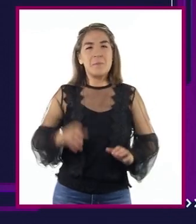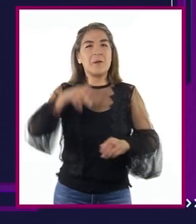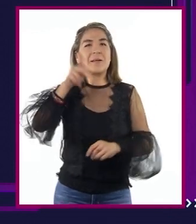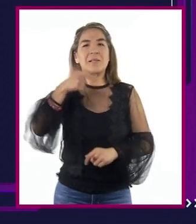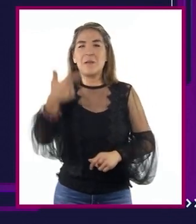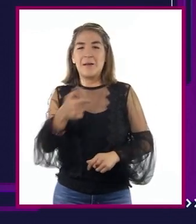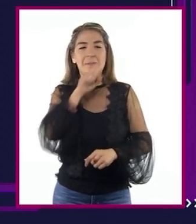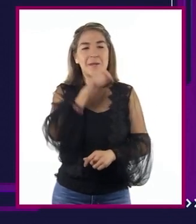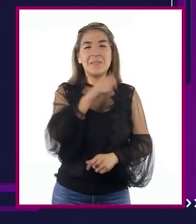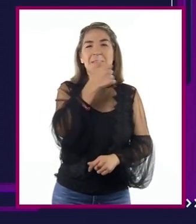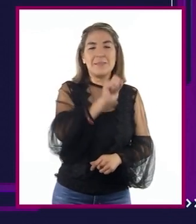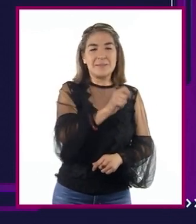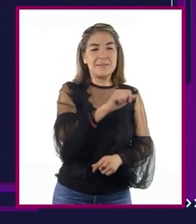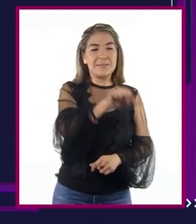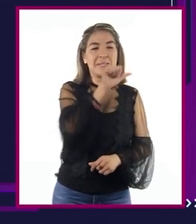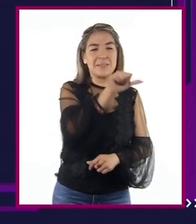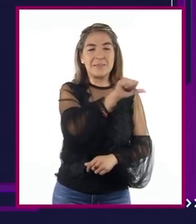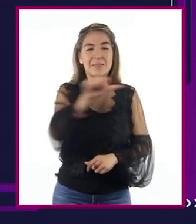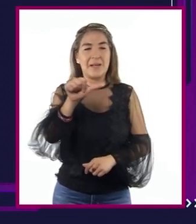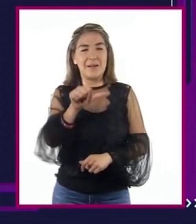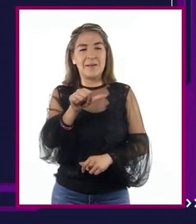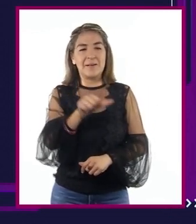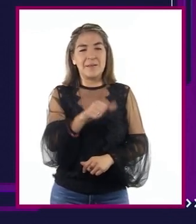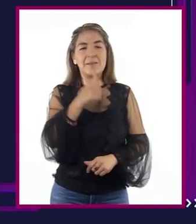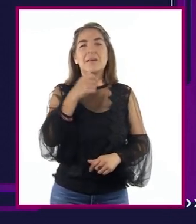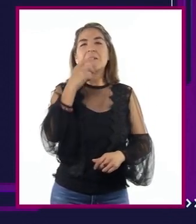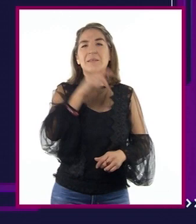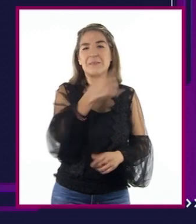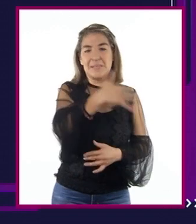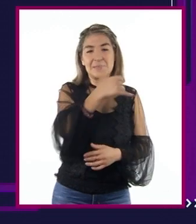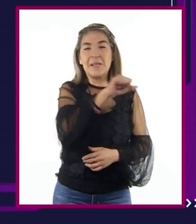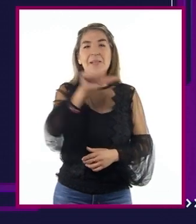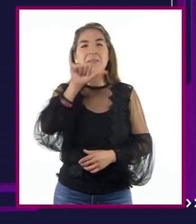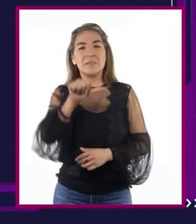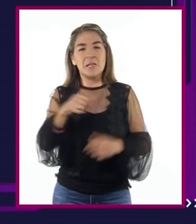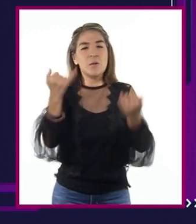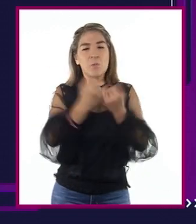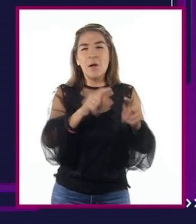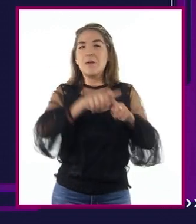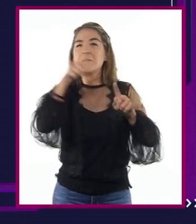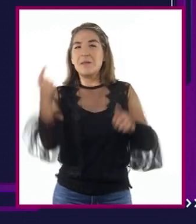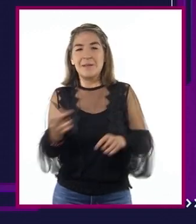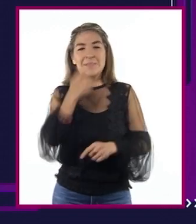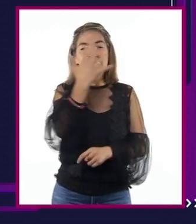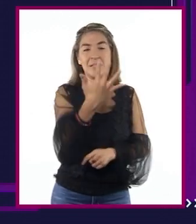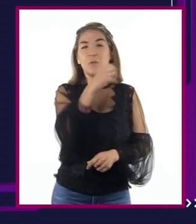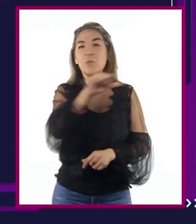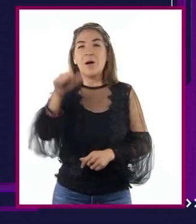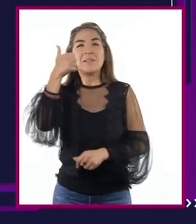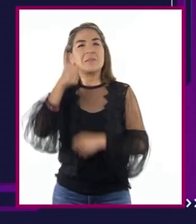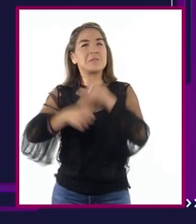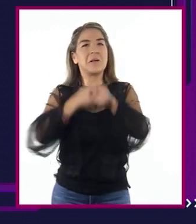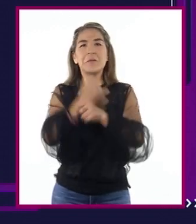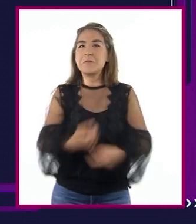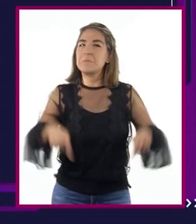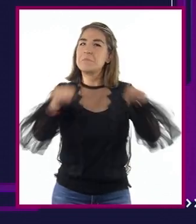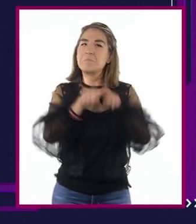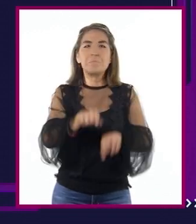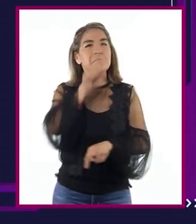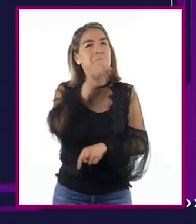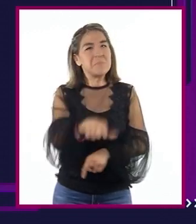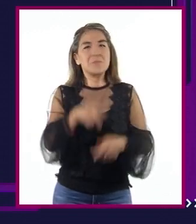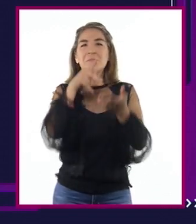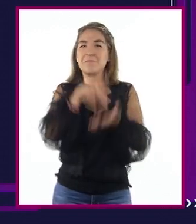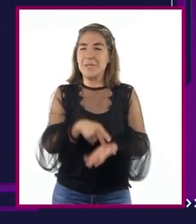kilogramos aproximadamente. También se observa que la masa no cambia de los 5 a los 6 años.